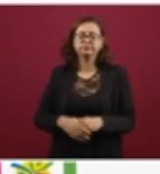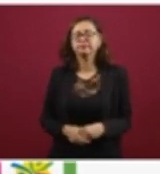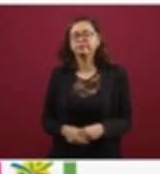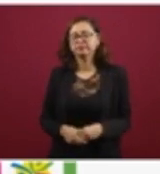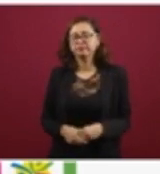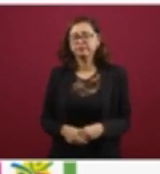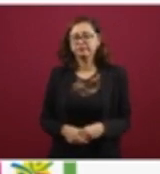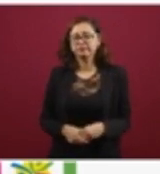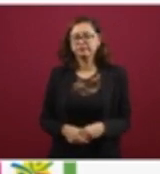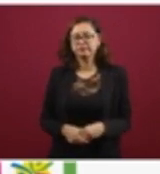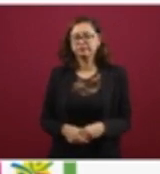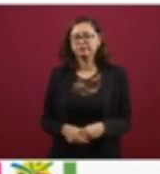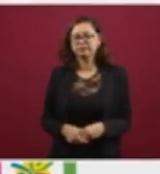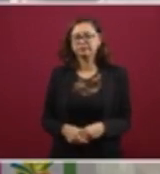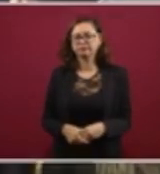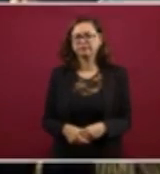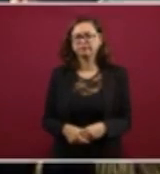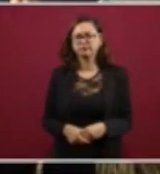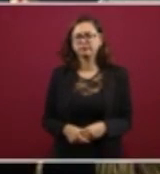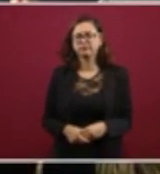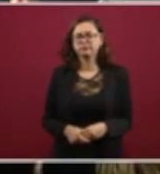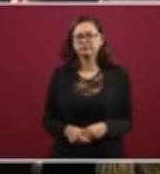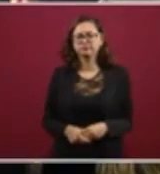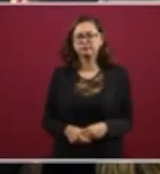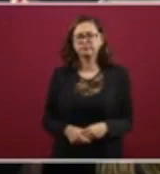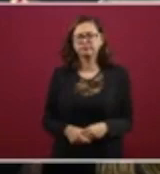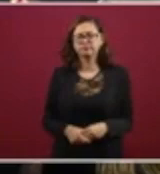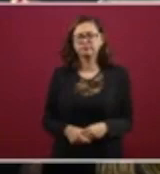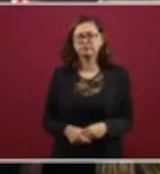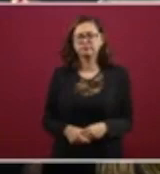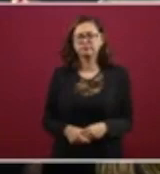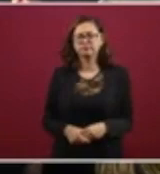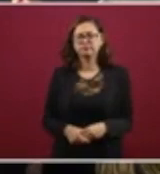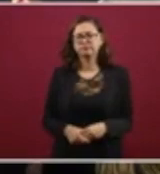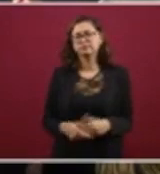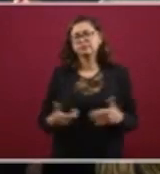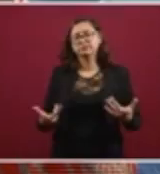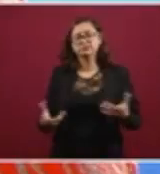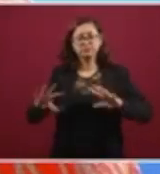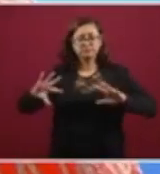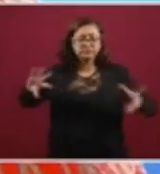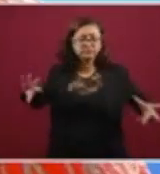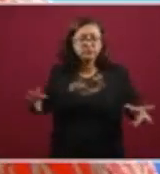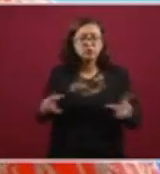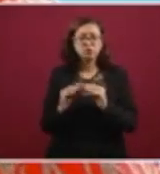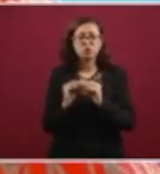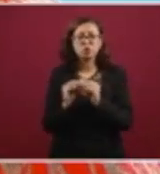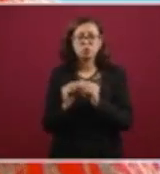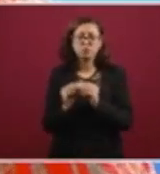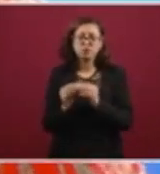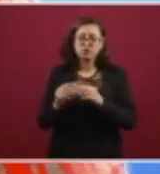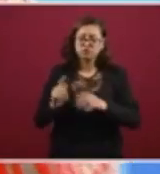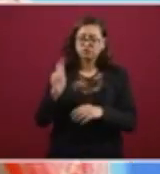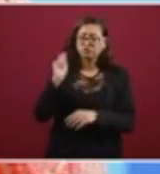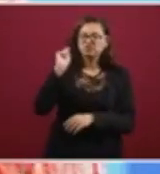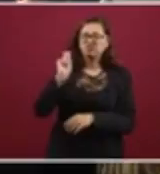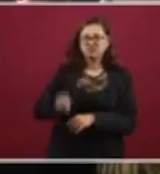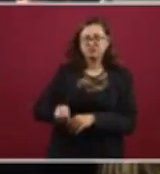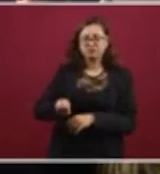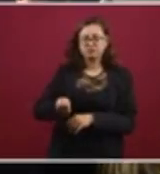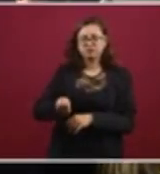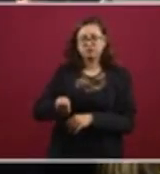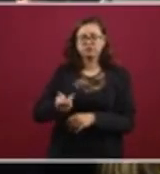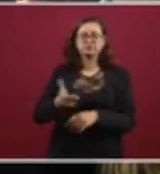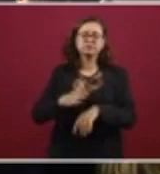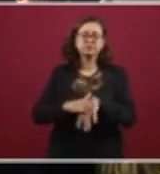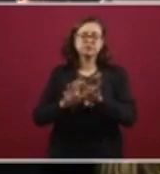Aquí resalto un dato importante dentro de lo que engloba el resultado final de la participación en Lima, que no